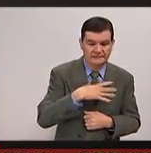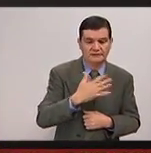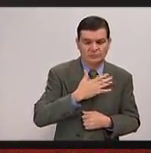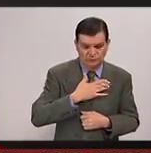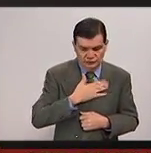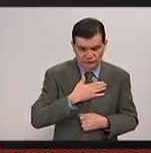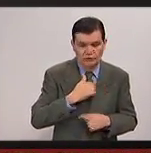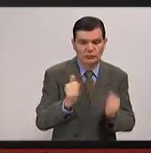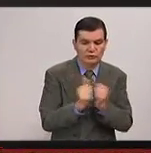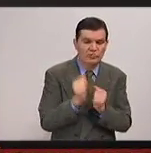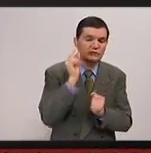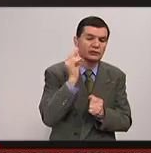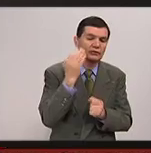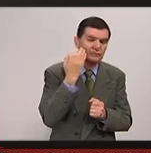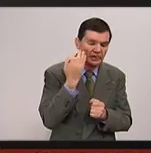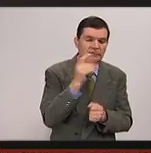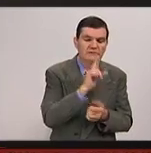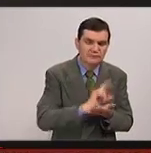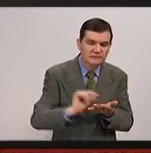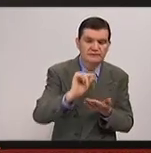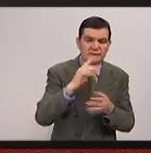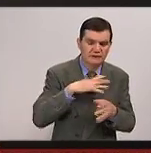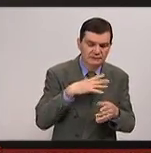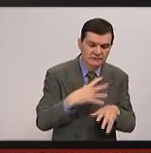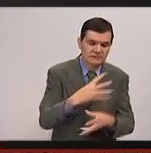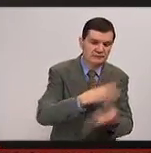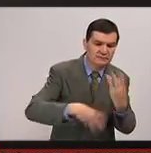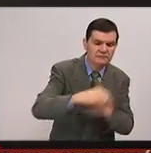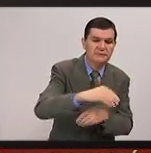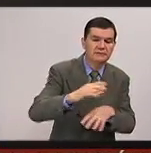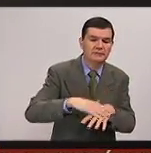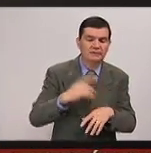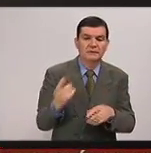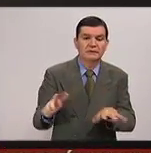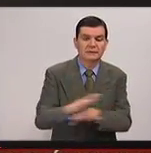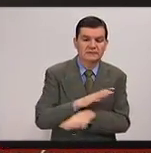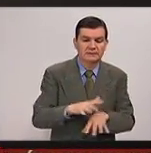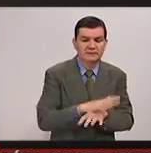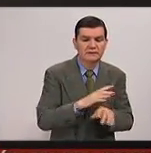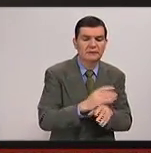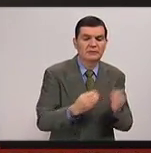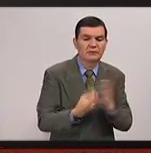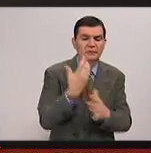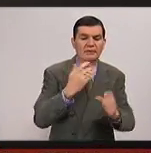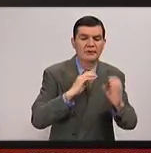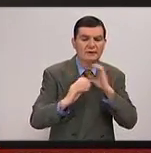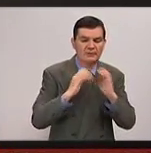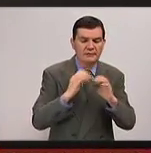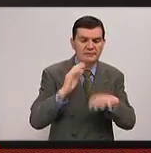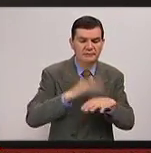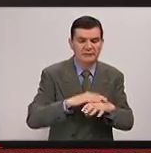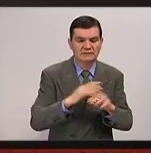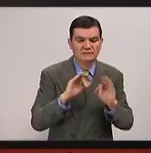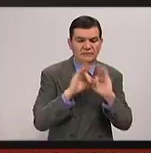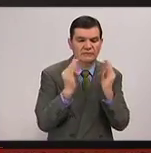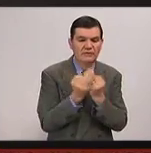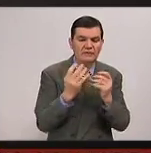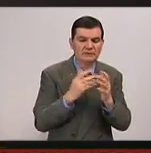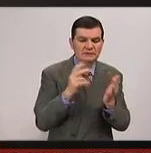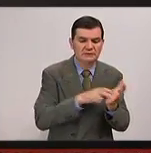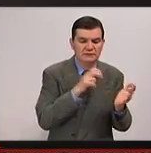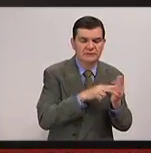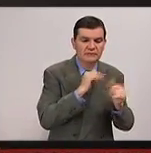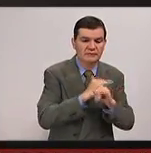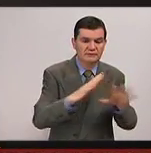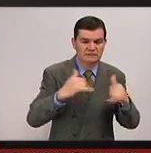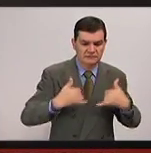particularmente a través de las redes sociales. Las redes sociales han venido a sustituir prácticamente a cualquier otro medio de comunicación como medio de información para los